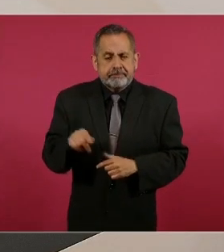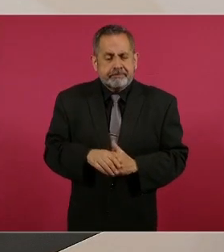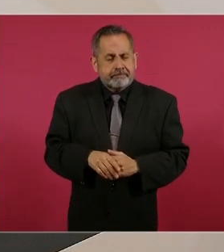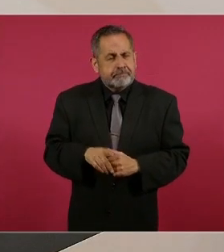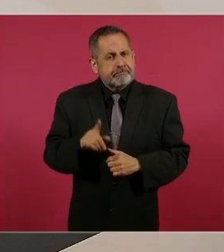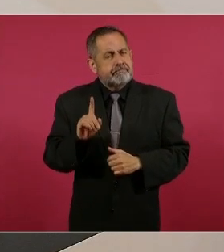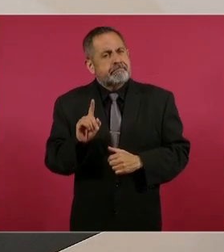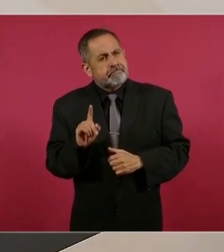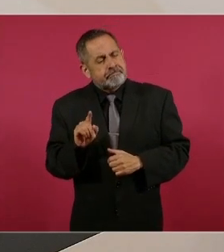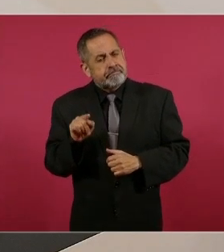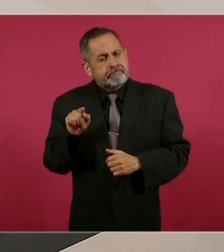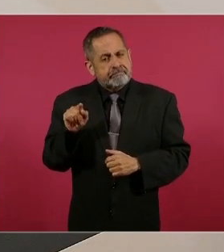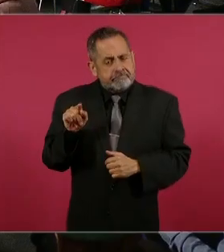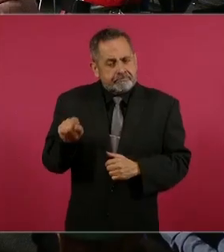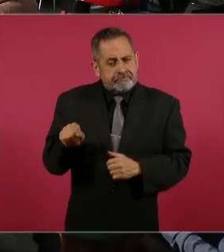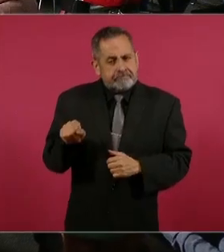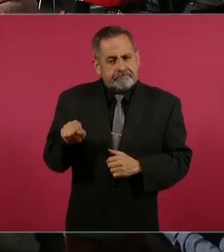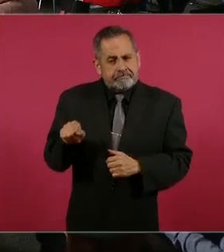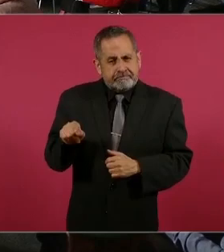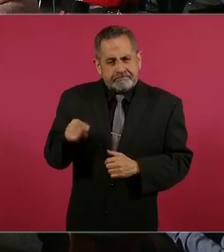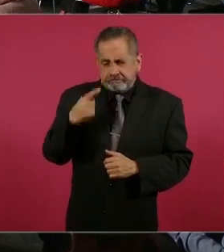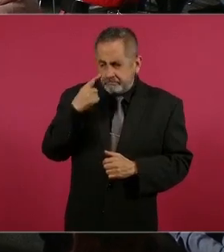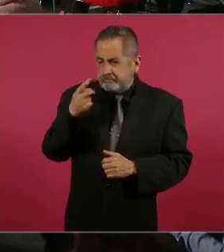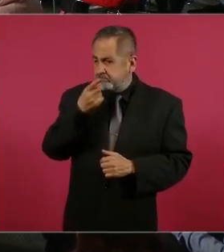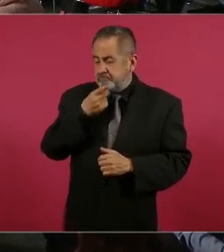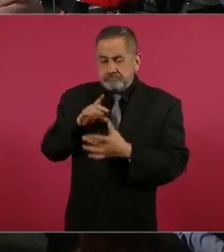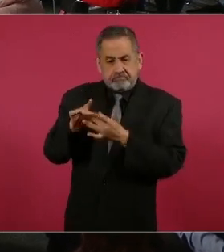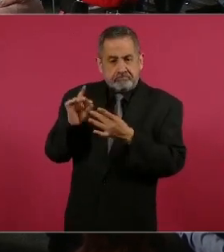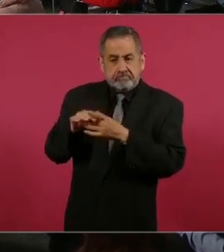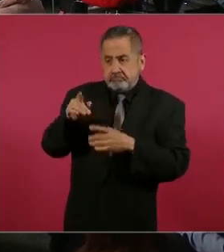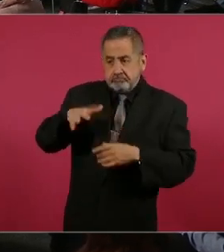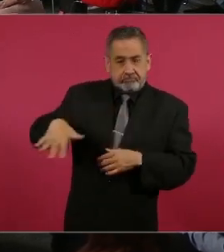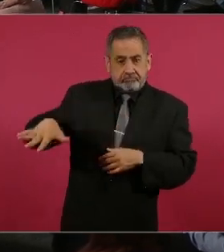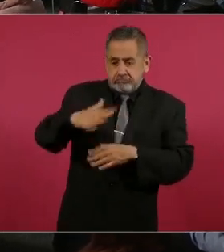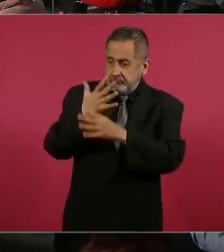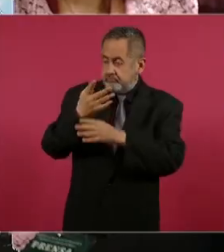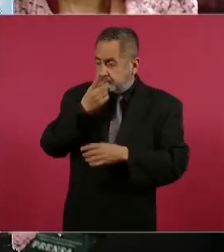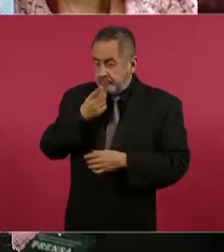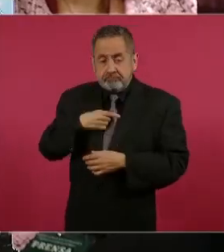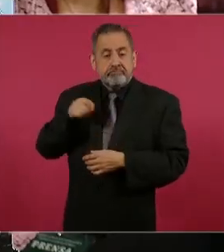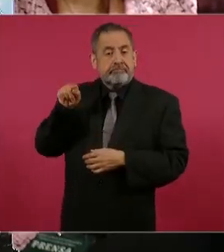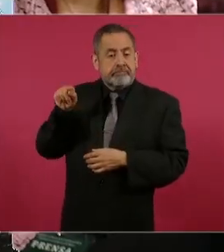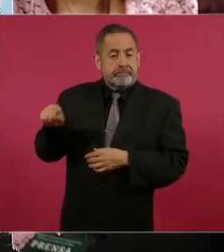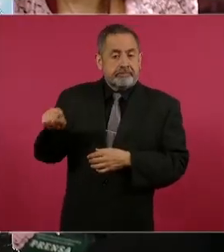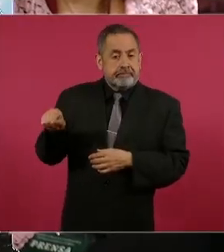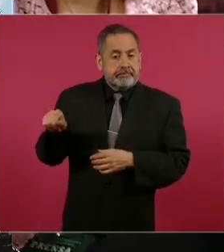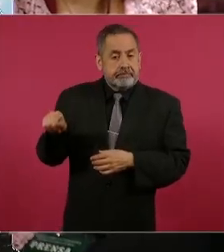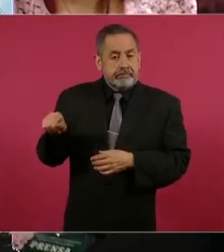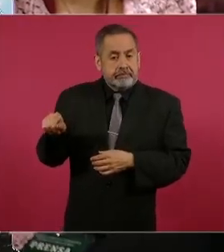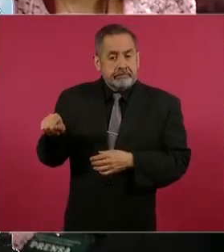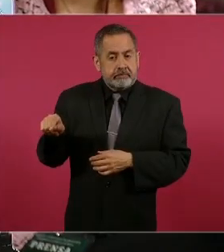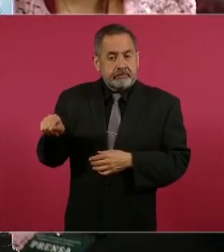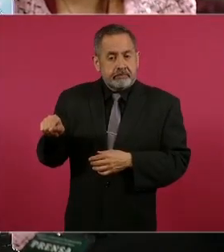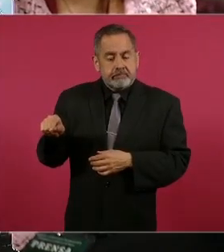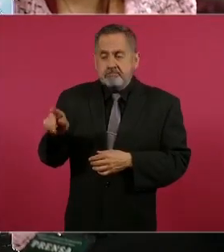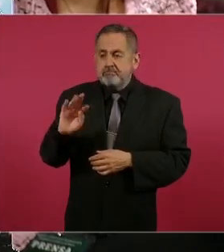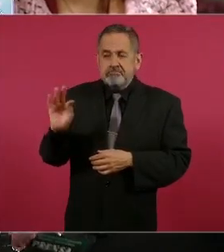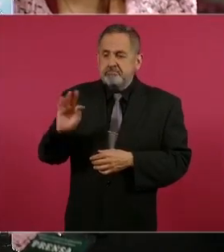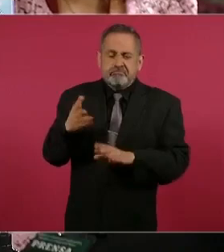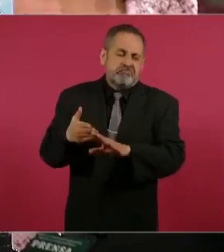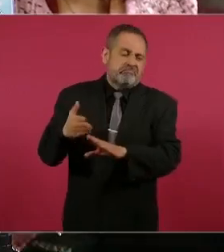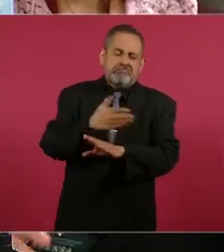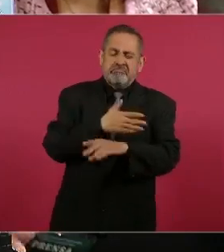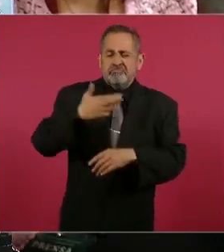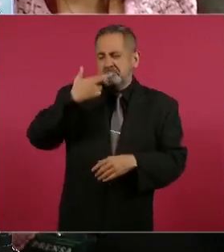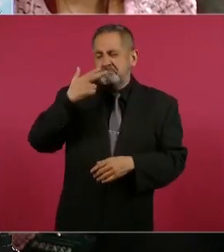es importante destacar lo que mencionan los lugareños. Ellos dicen que esto se pudo haber previsto